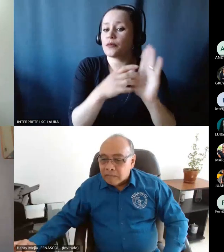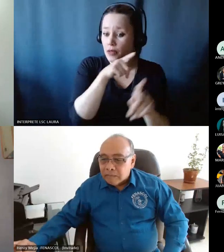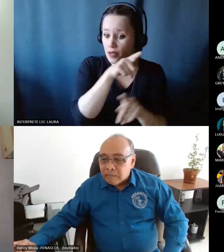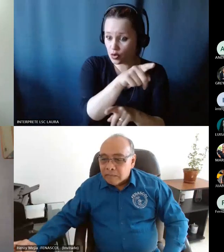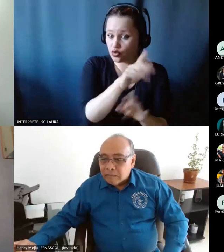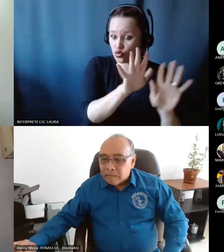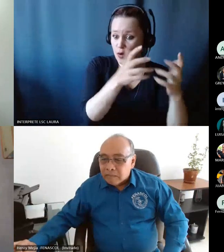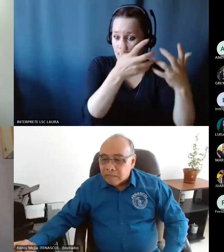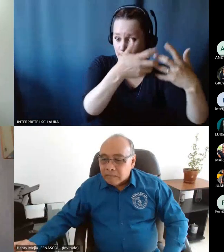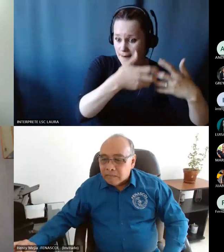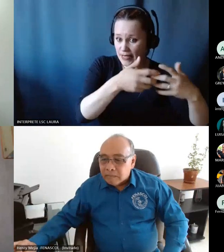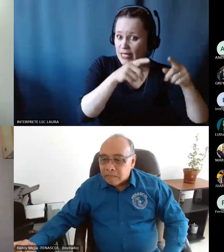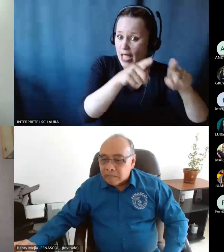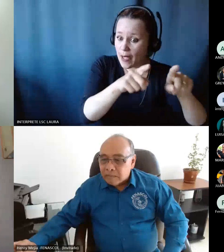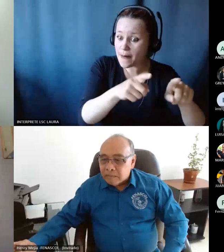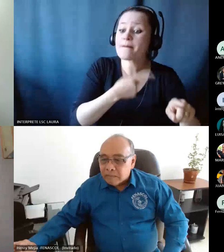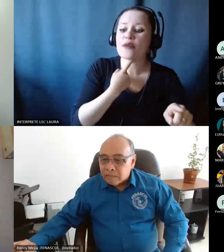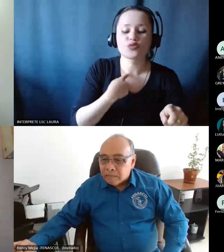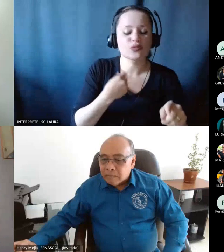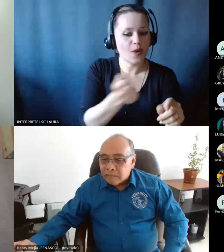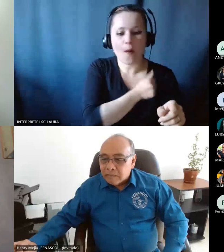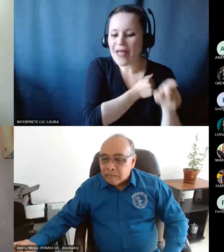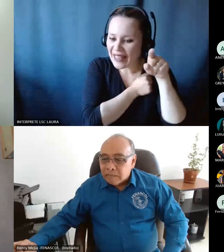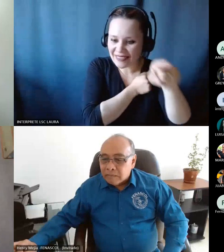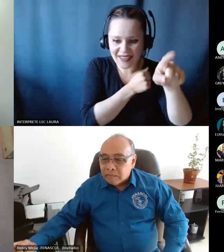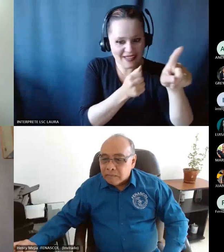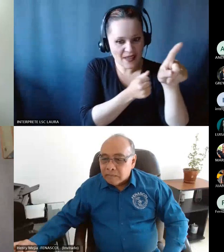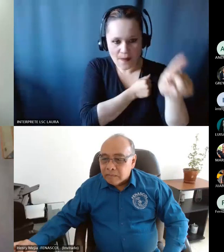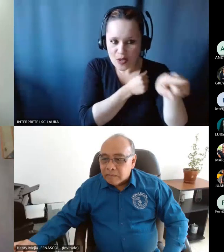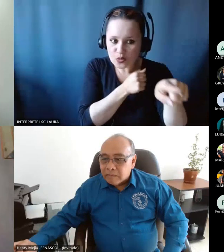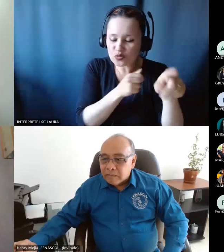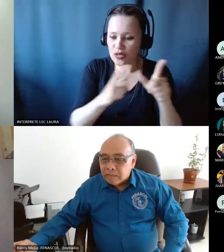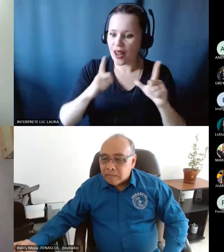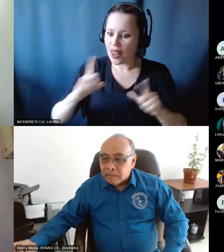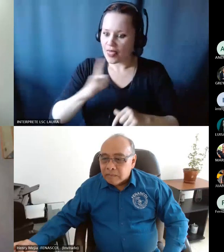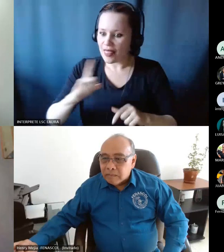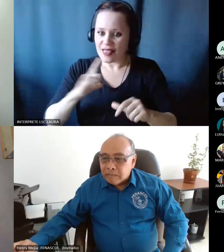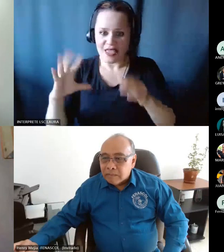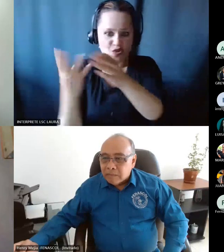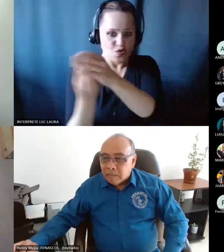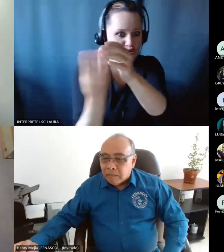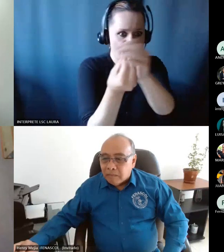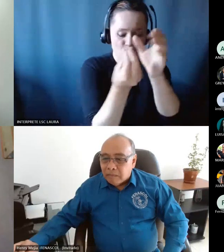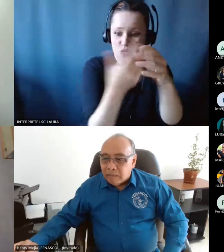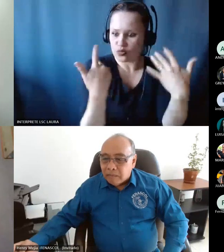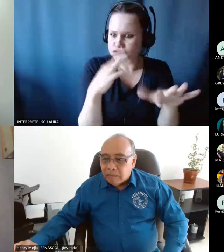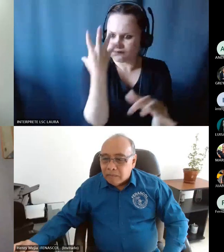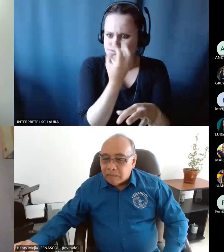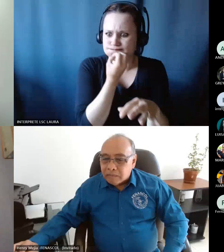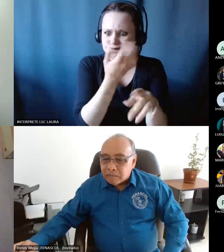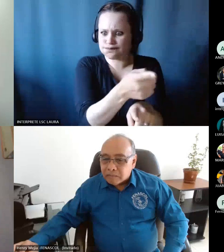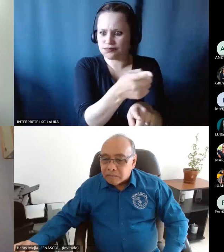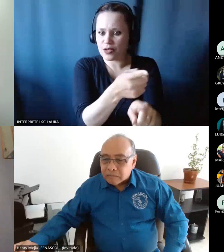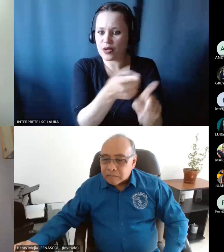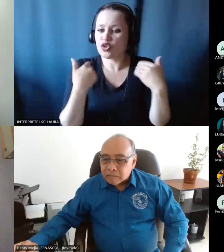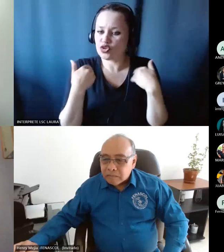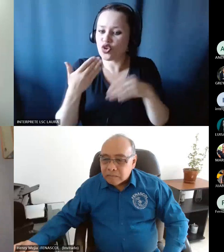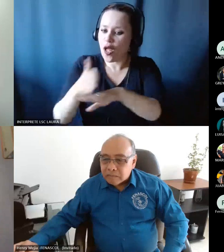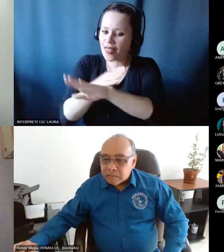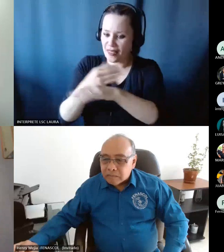Star que me encanta ese caso Conozco muchos esener que ustedes están liderando en temas de inclusión que son maravillosos que incluso los cuento en